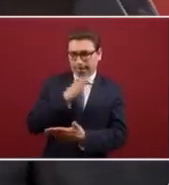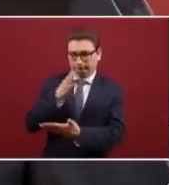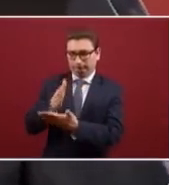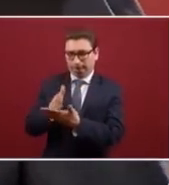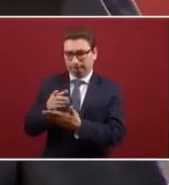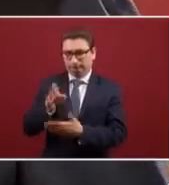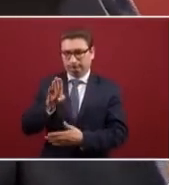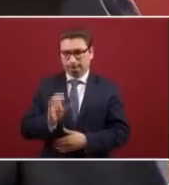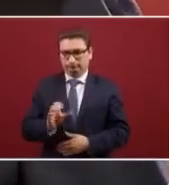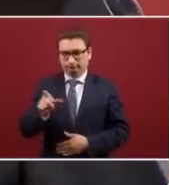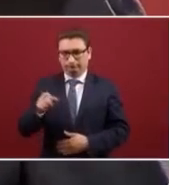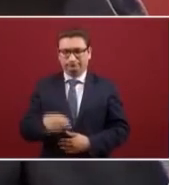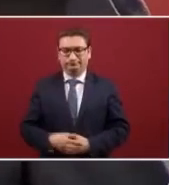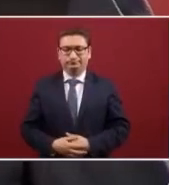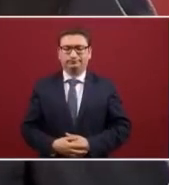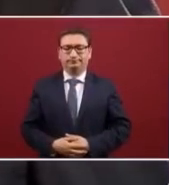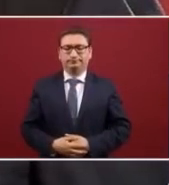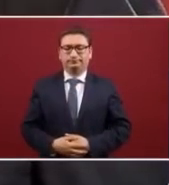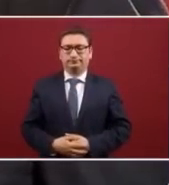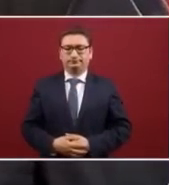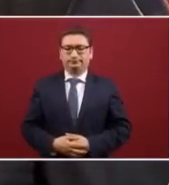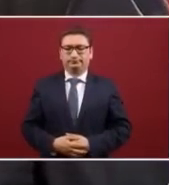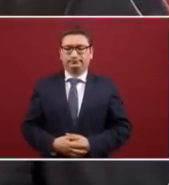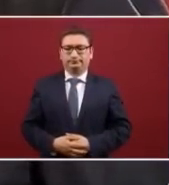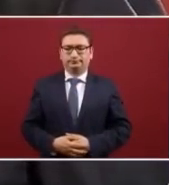Baja California.